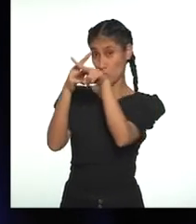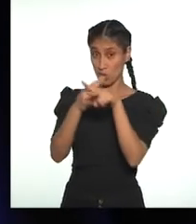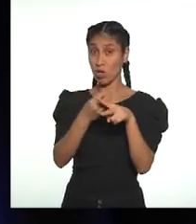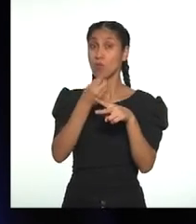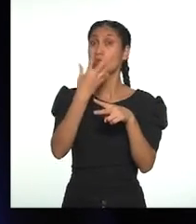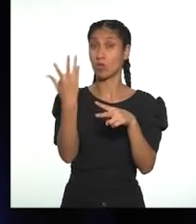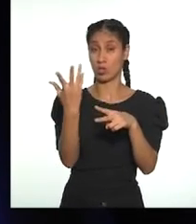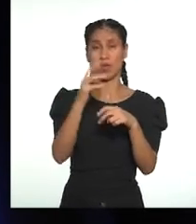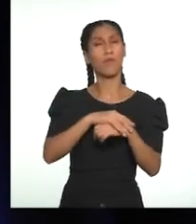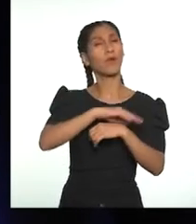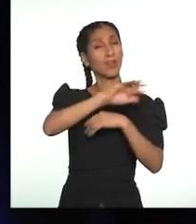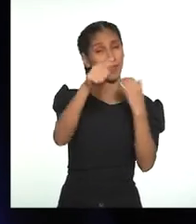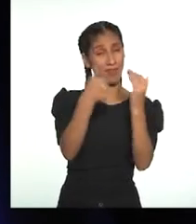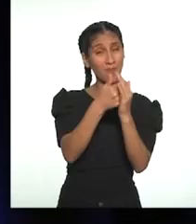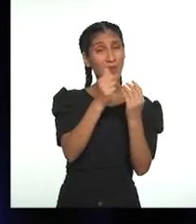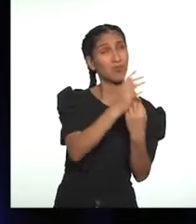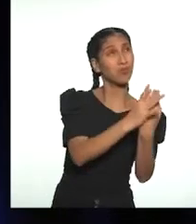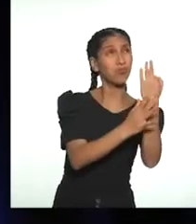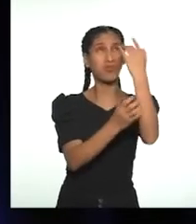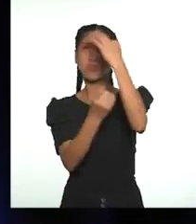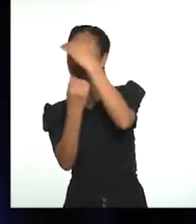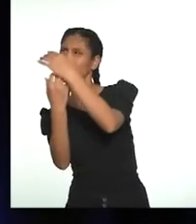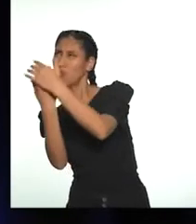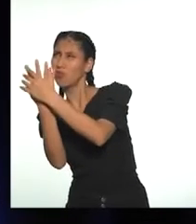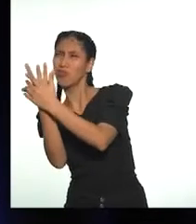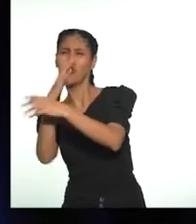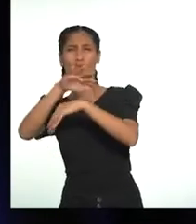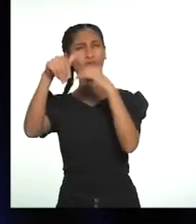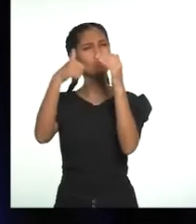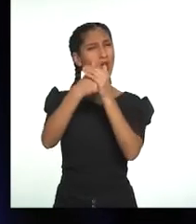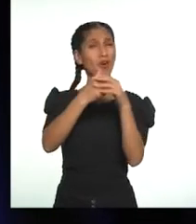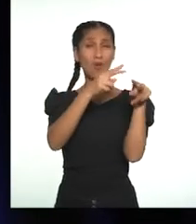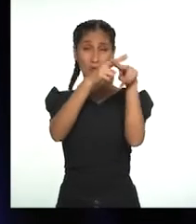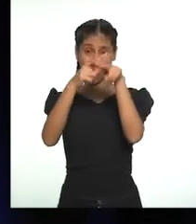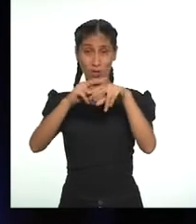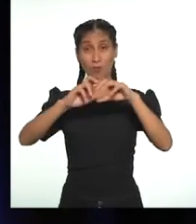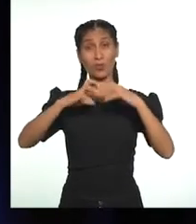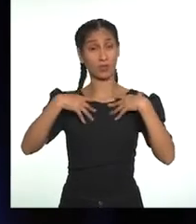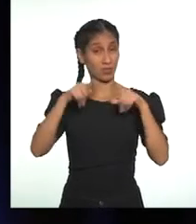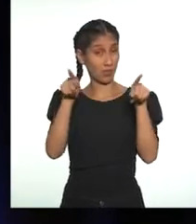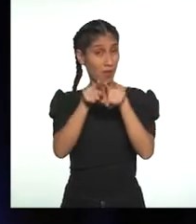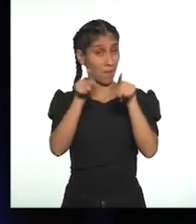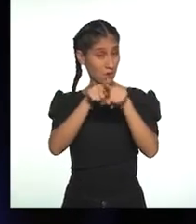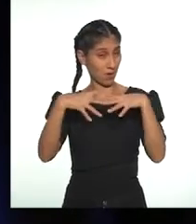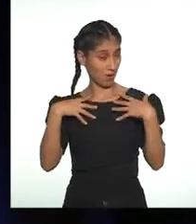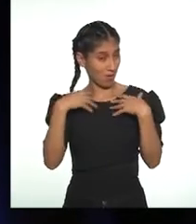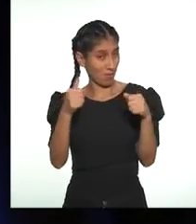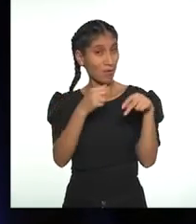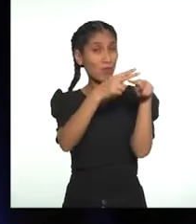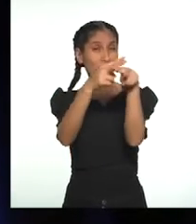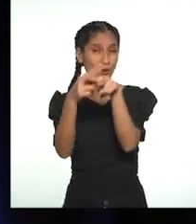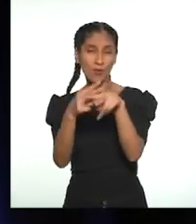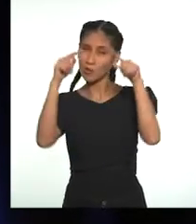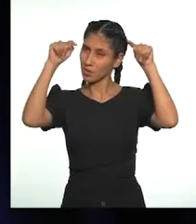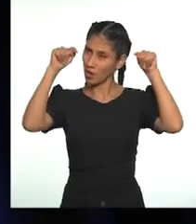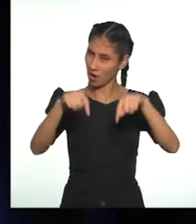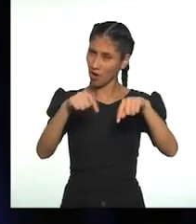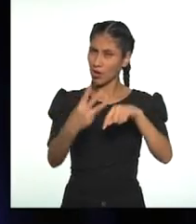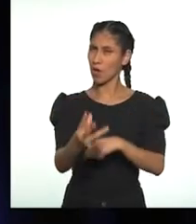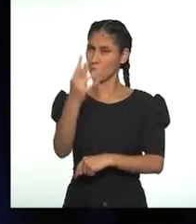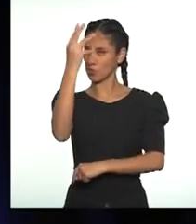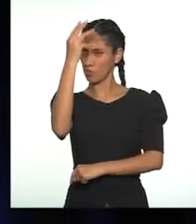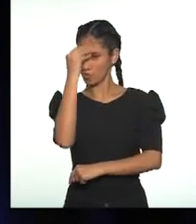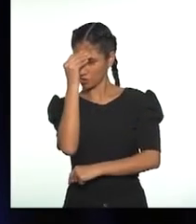naturaleza, porque de esa manera cuidamos nuestro planeta y nuestra salud, que en estos tiempos hemos